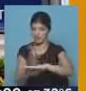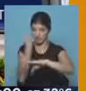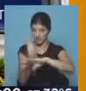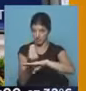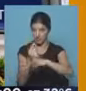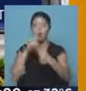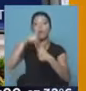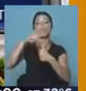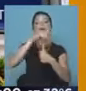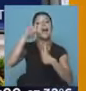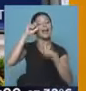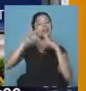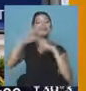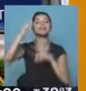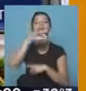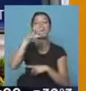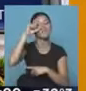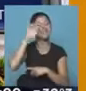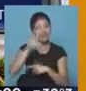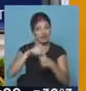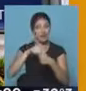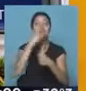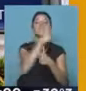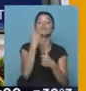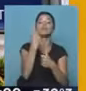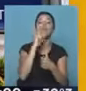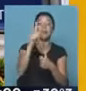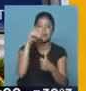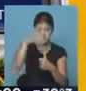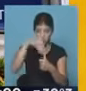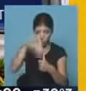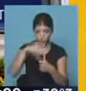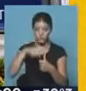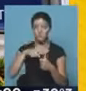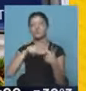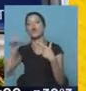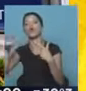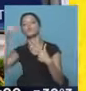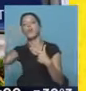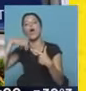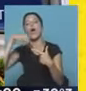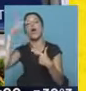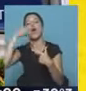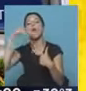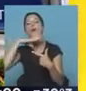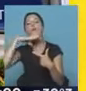momento Alexander Van der Bellen de Los Verdes, lo ganó por 31.000 votos, se la ganó a Norbert Hofer del Partido de la